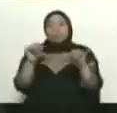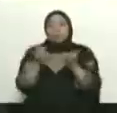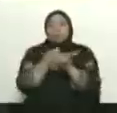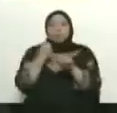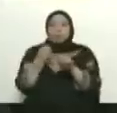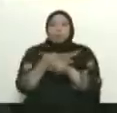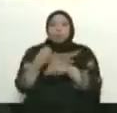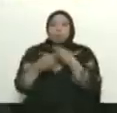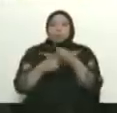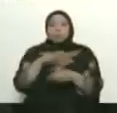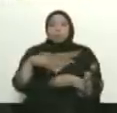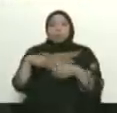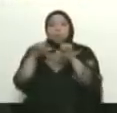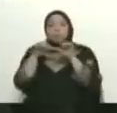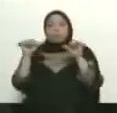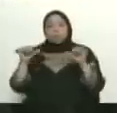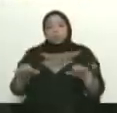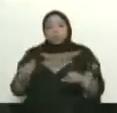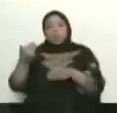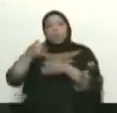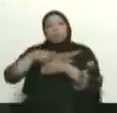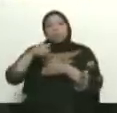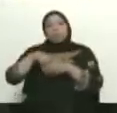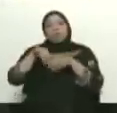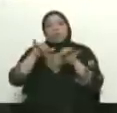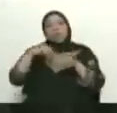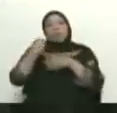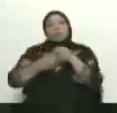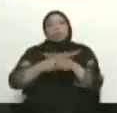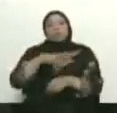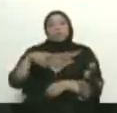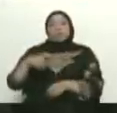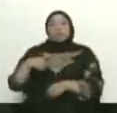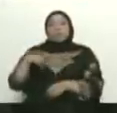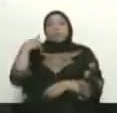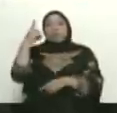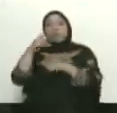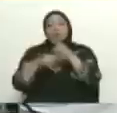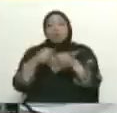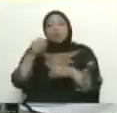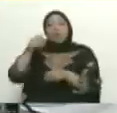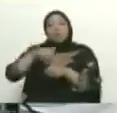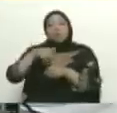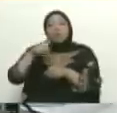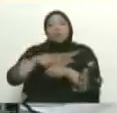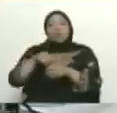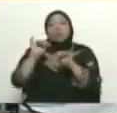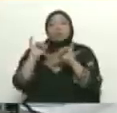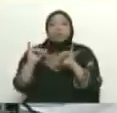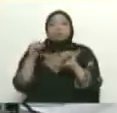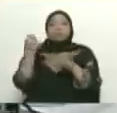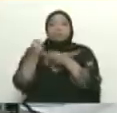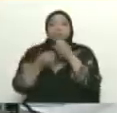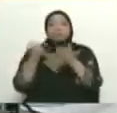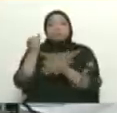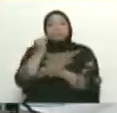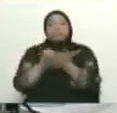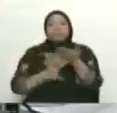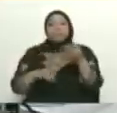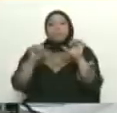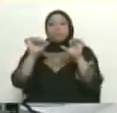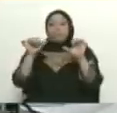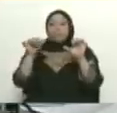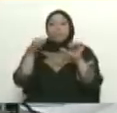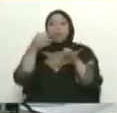máquinas, con el mismo sistema electoral, con la misma presidenta del Consejo Nacional Electoral, con el mismo registro electoral, con los